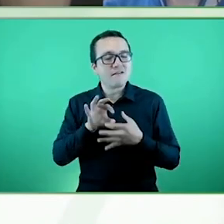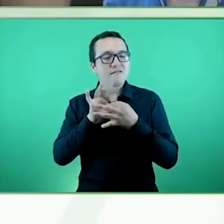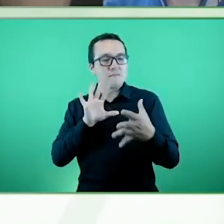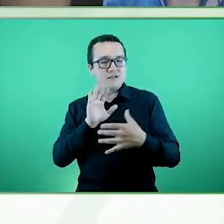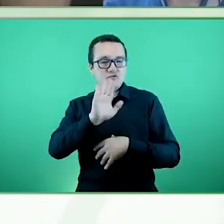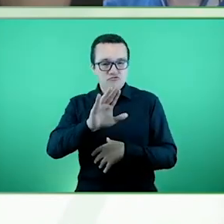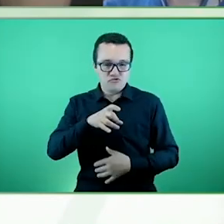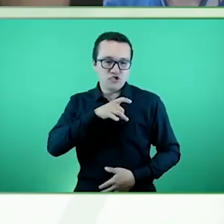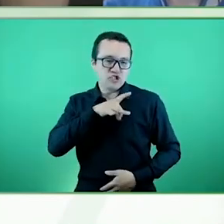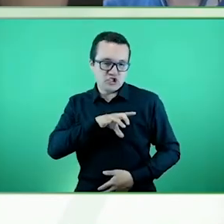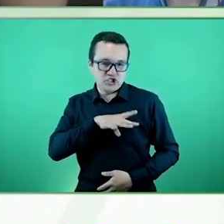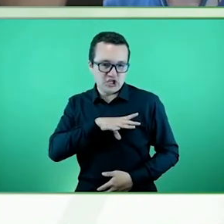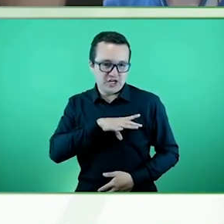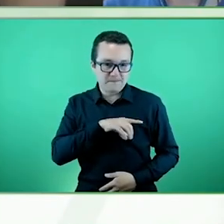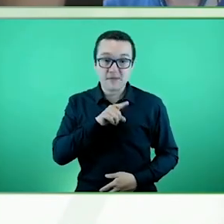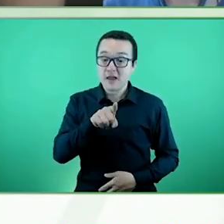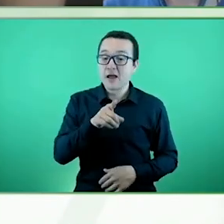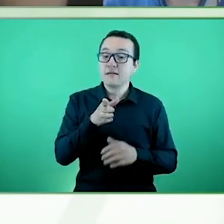lidera un proyecto